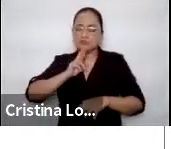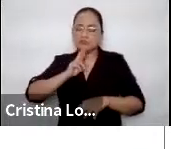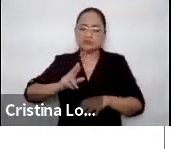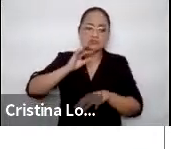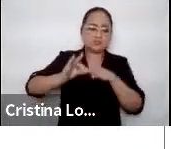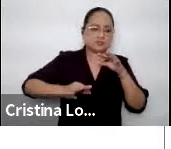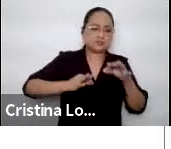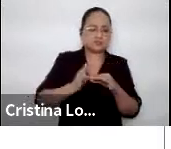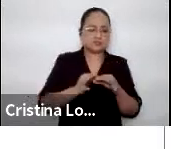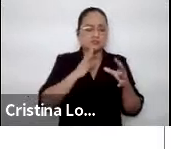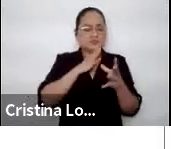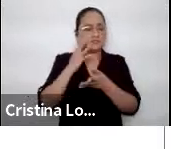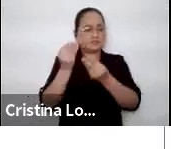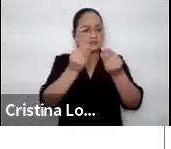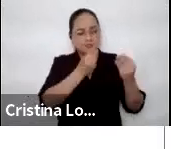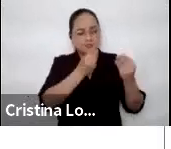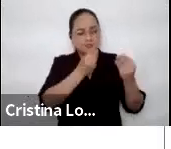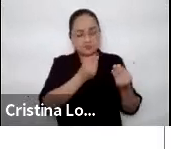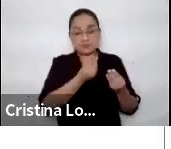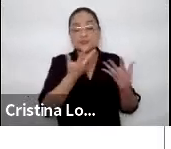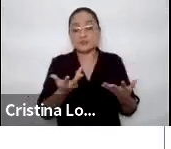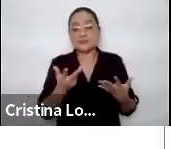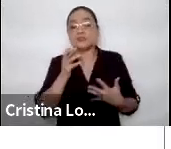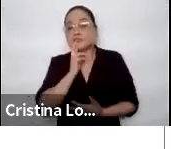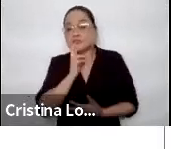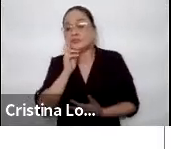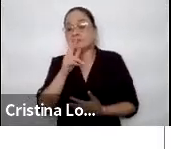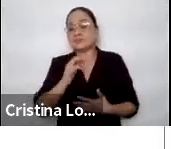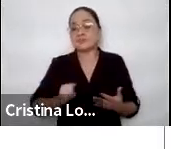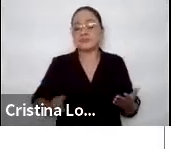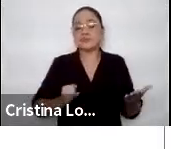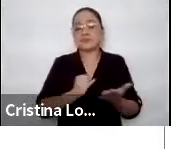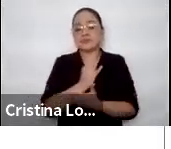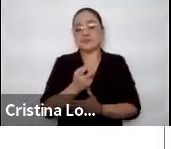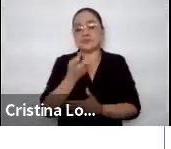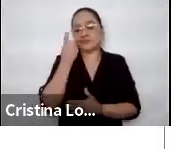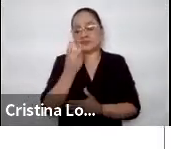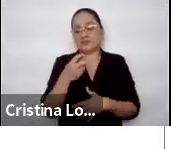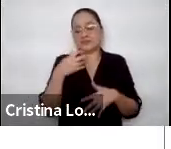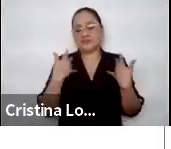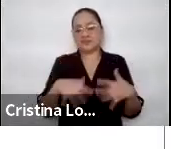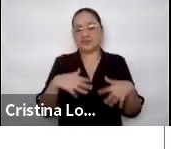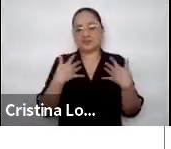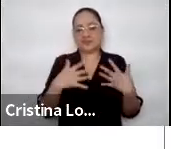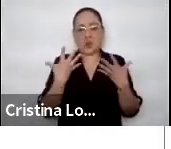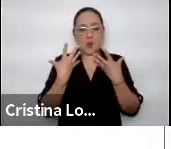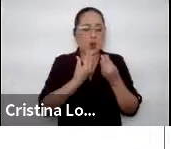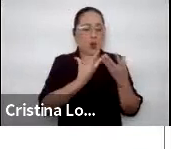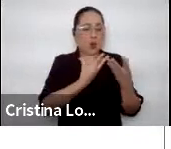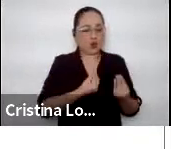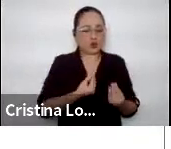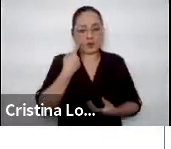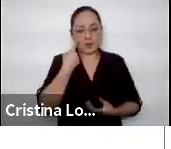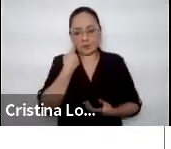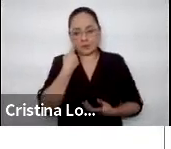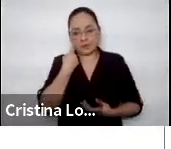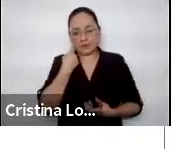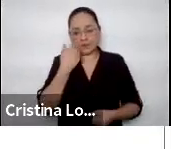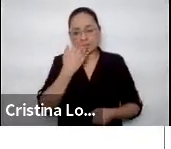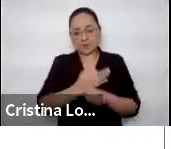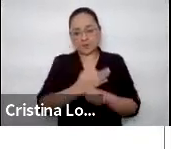son bastante grandes, entonces, ¿sabes qué? Esa publicación era bastante grande. Ustedes vean, ahorita